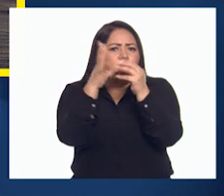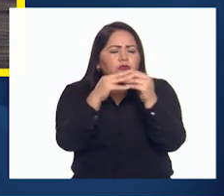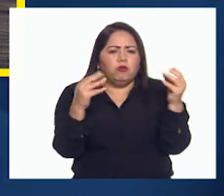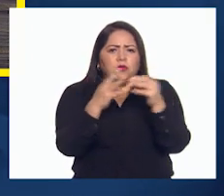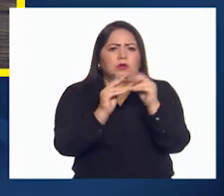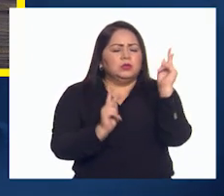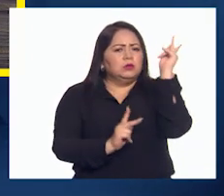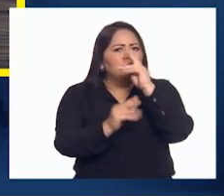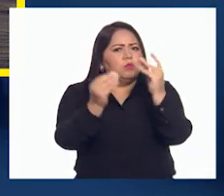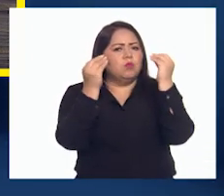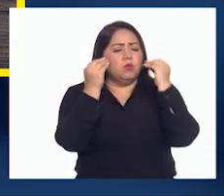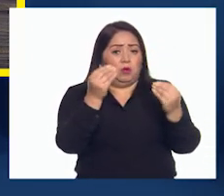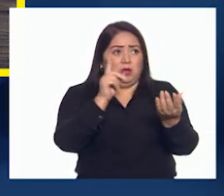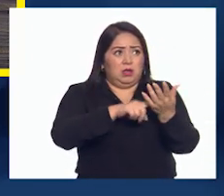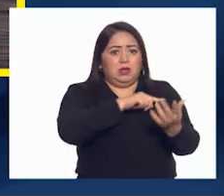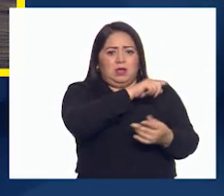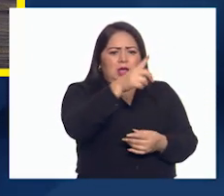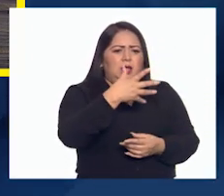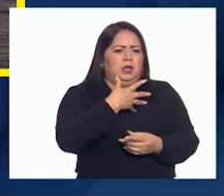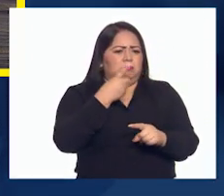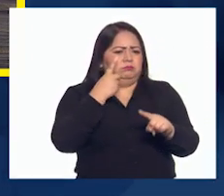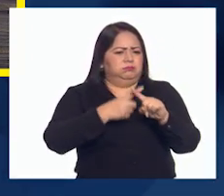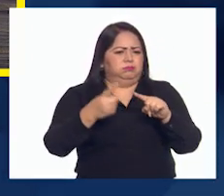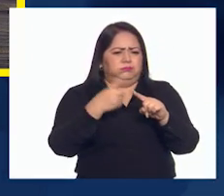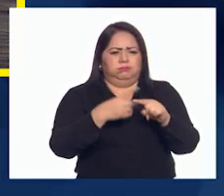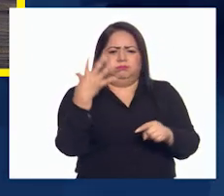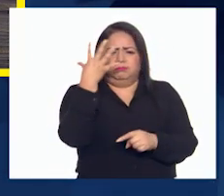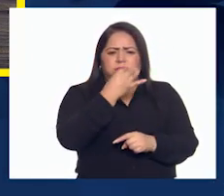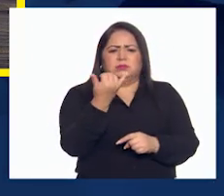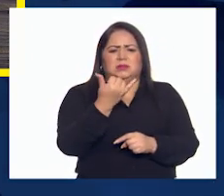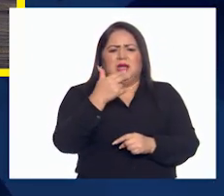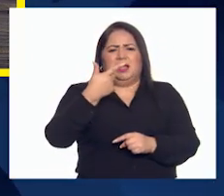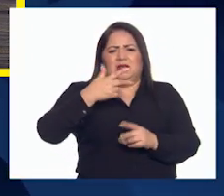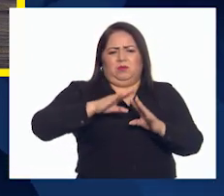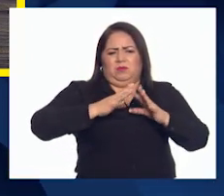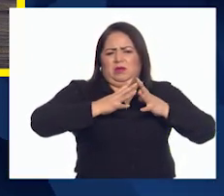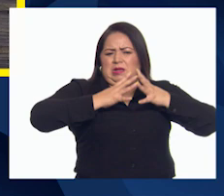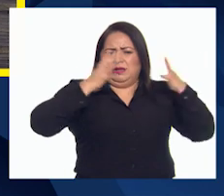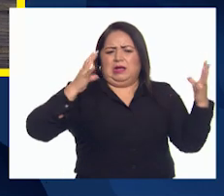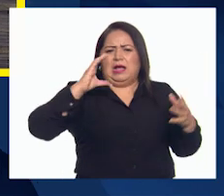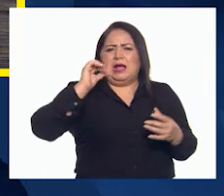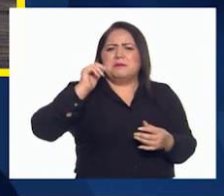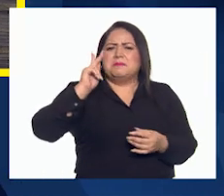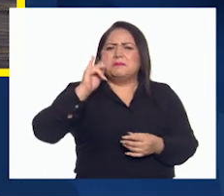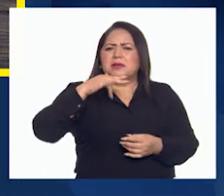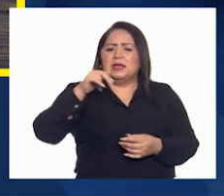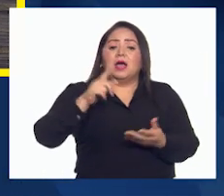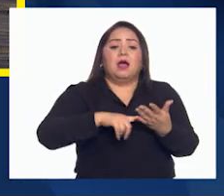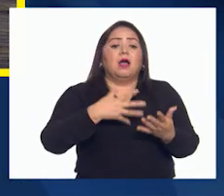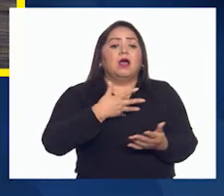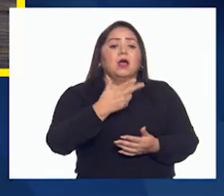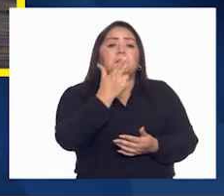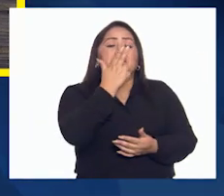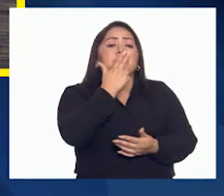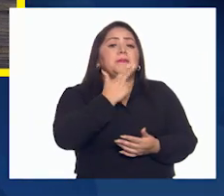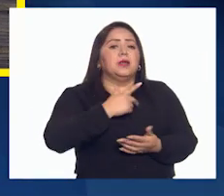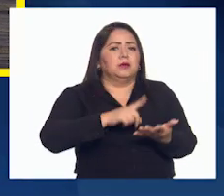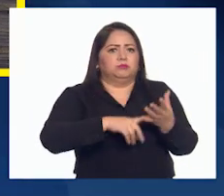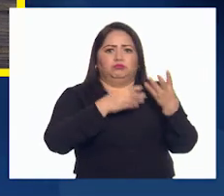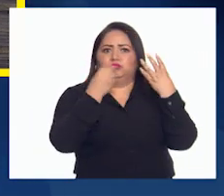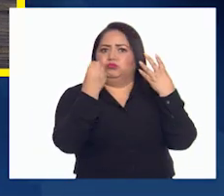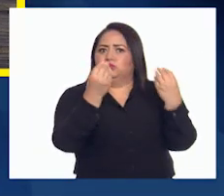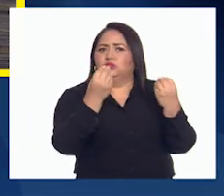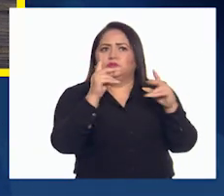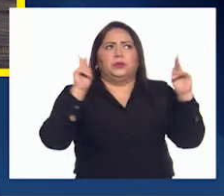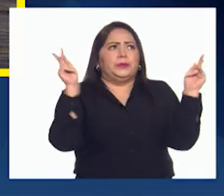hierbas. En ella hay pinares a maravilla y hay campiñas grandísimas, y hay miel y de muchas maneras